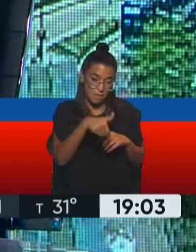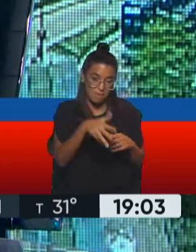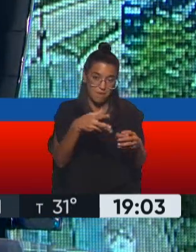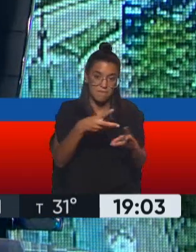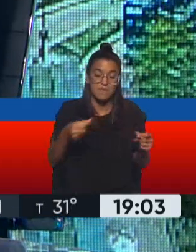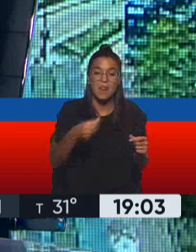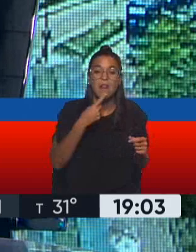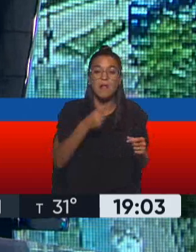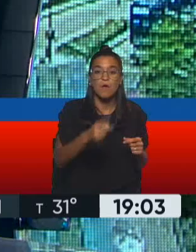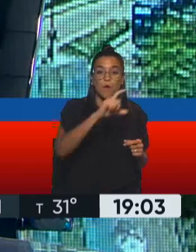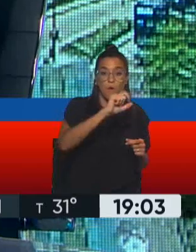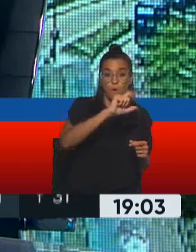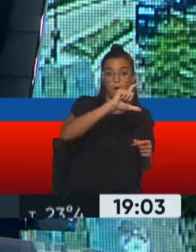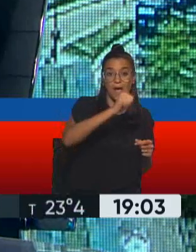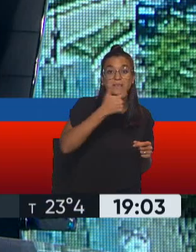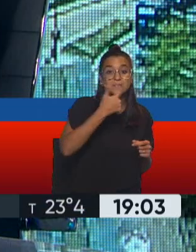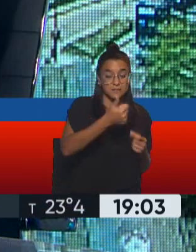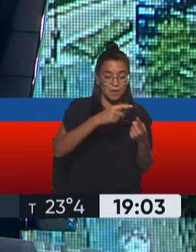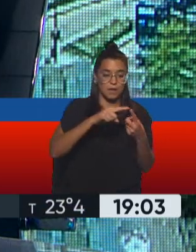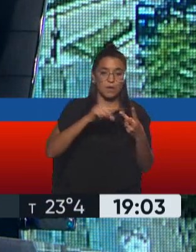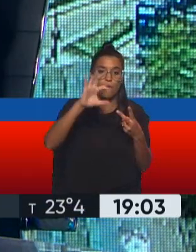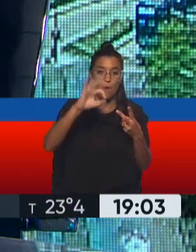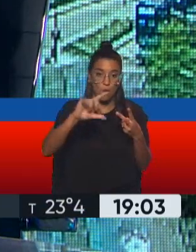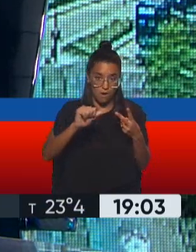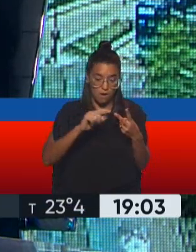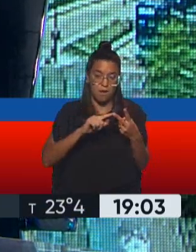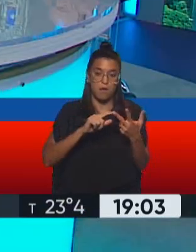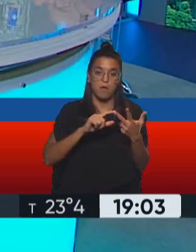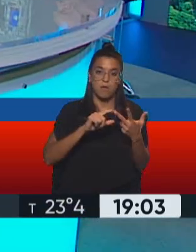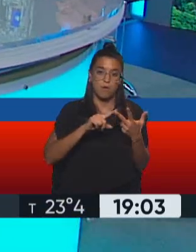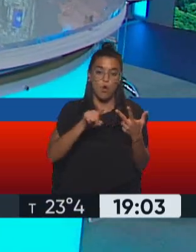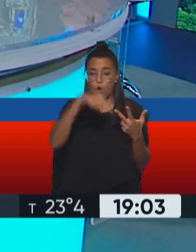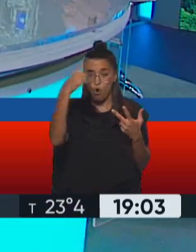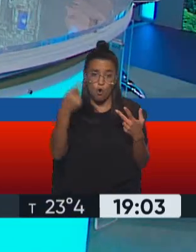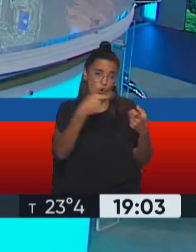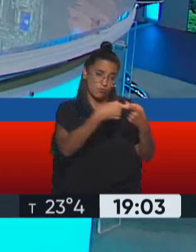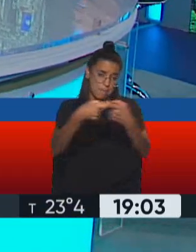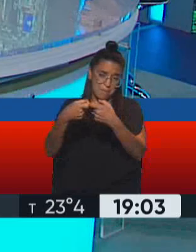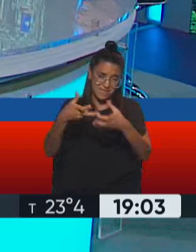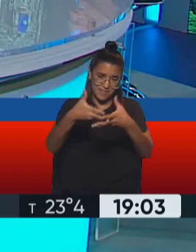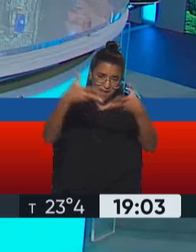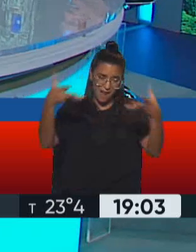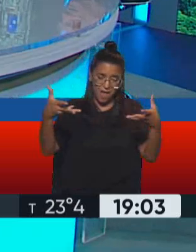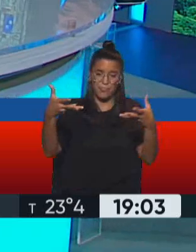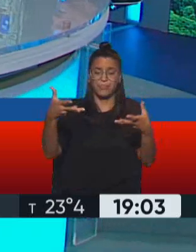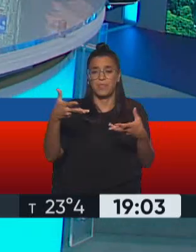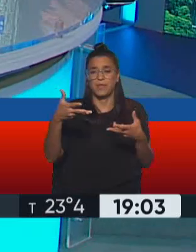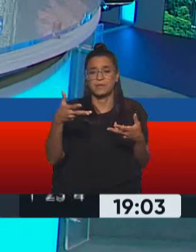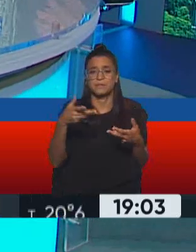1997, tanto Ocasa como Oca, como sus otras grandes empresas, a